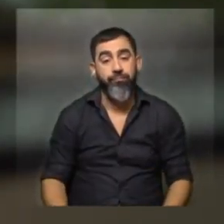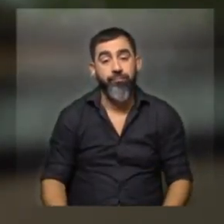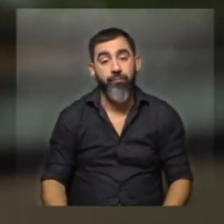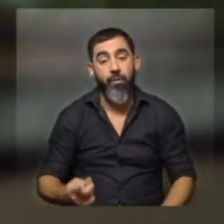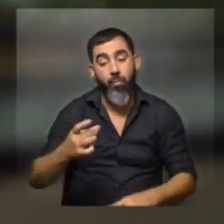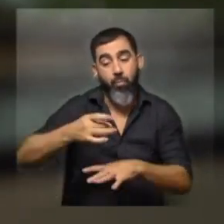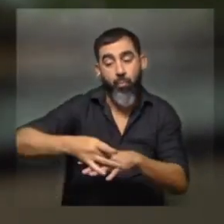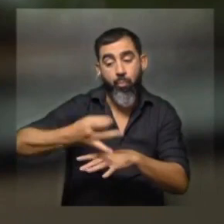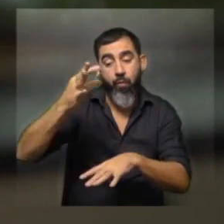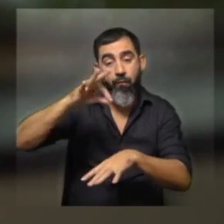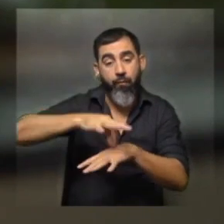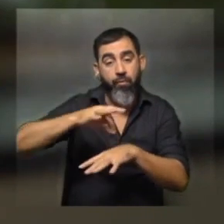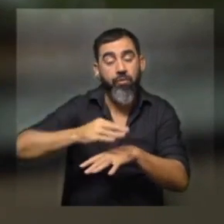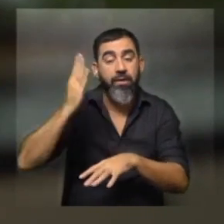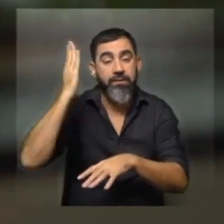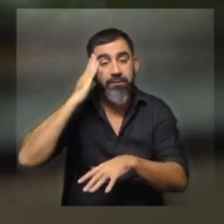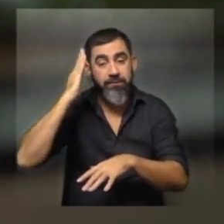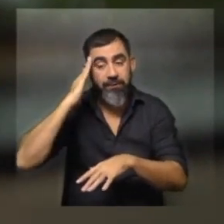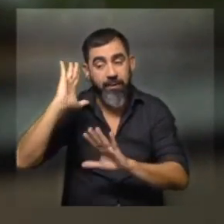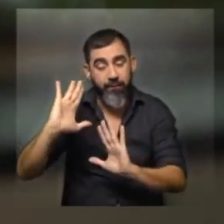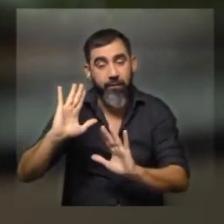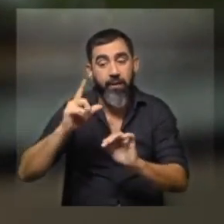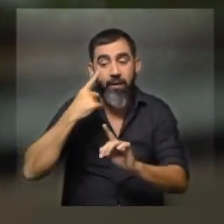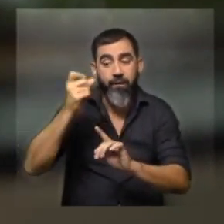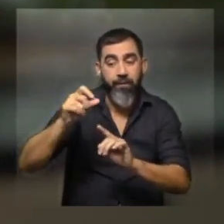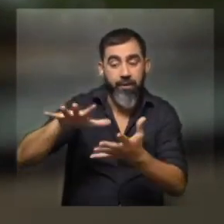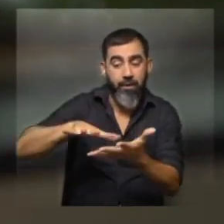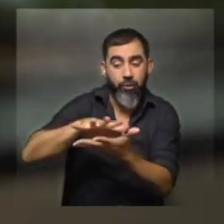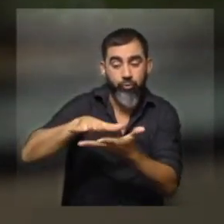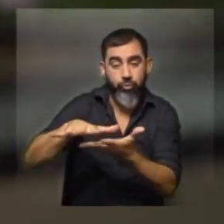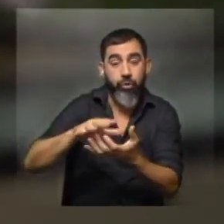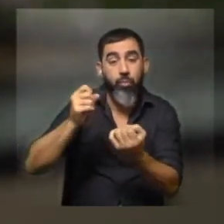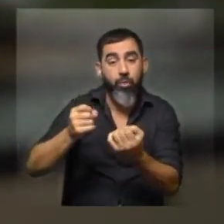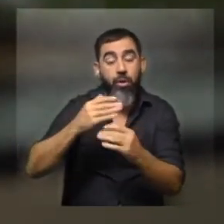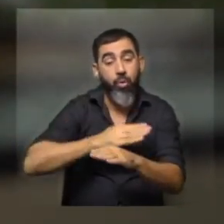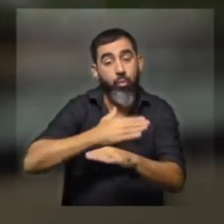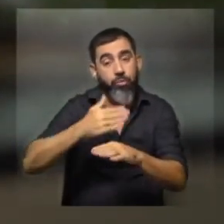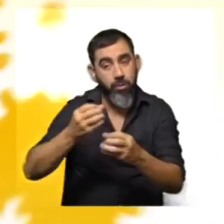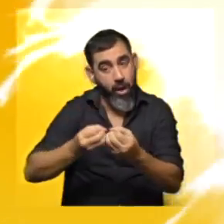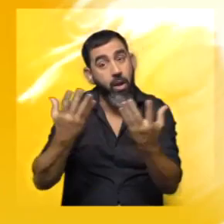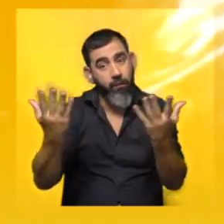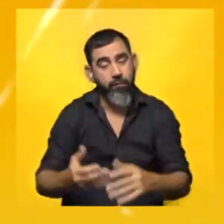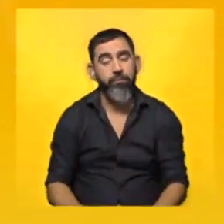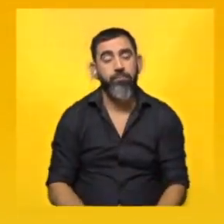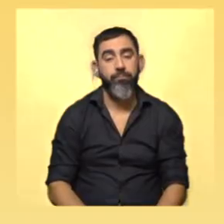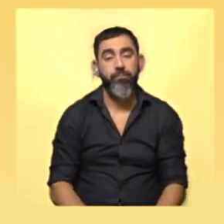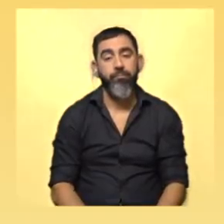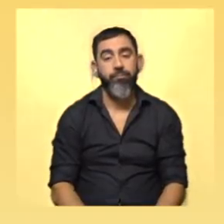el profesional sabe que tiene que evitar esa zona porque la secuela va a ser grande.